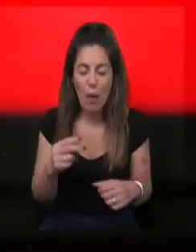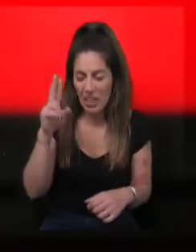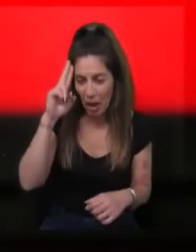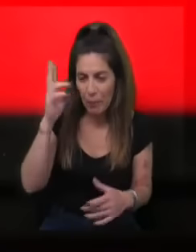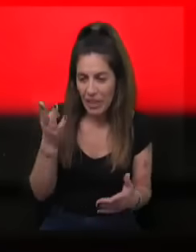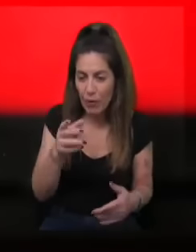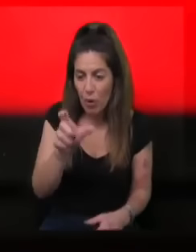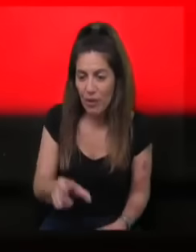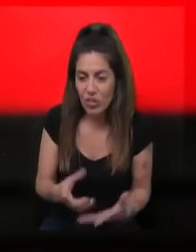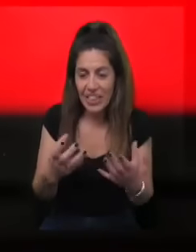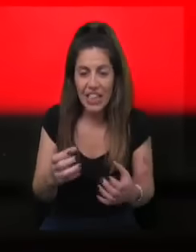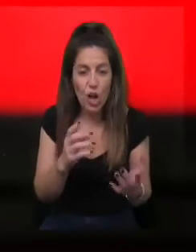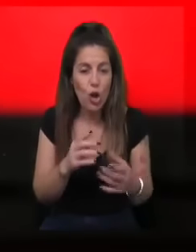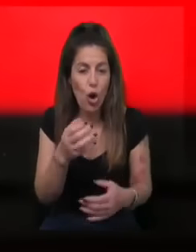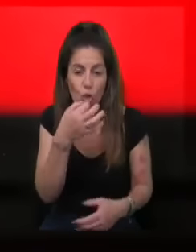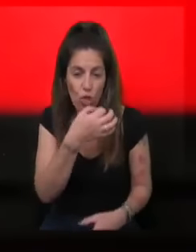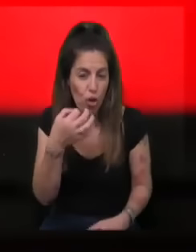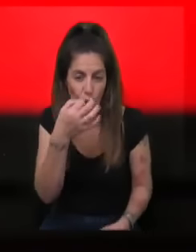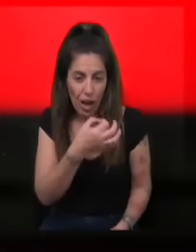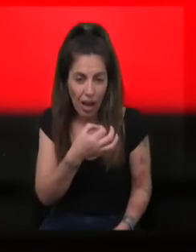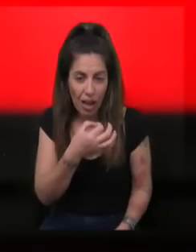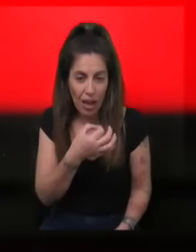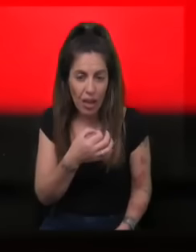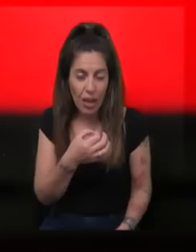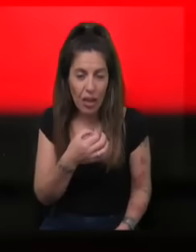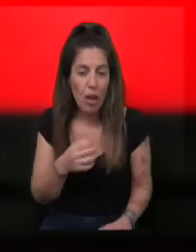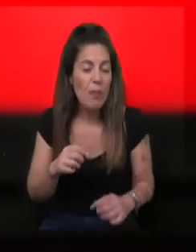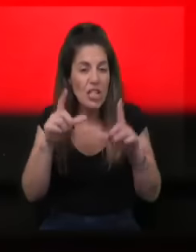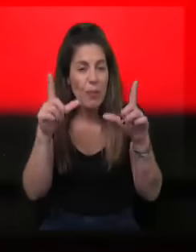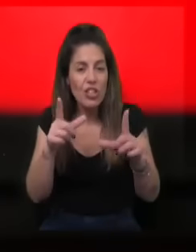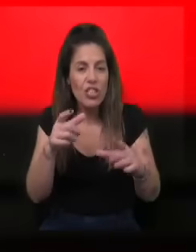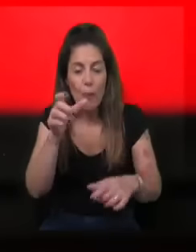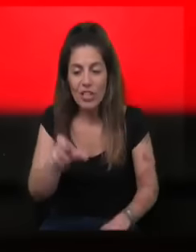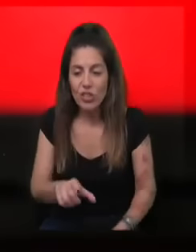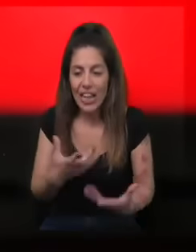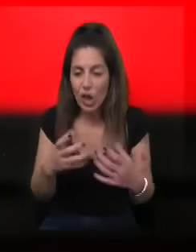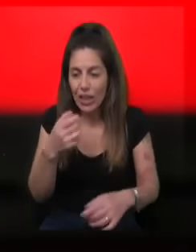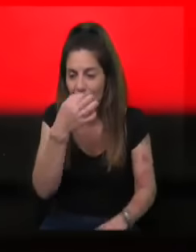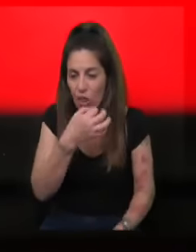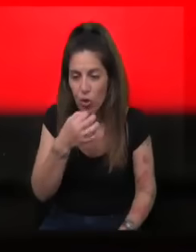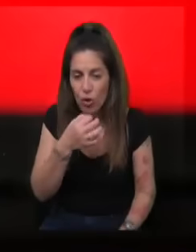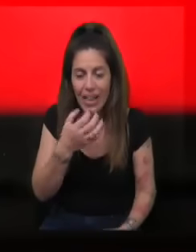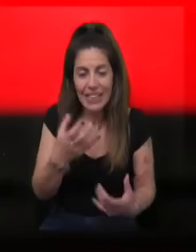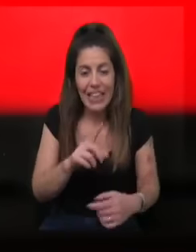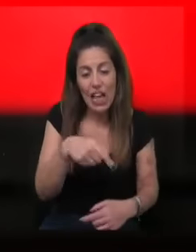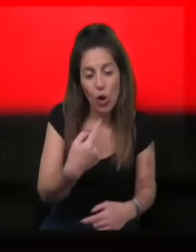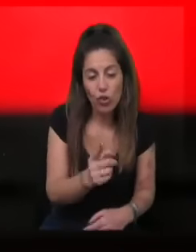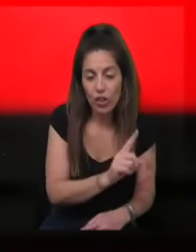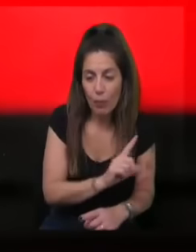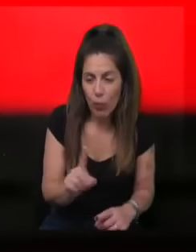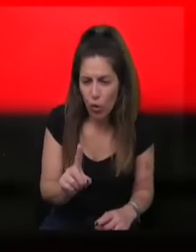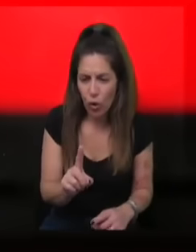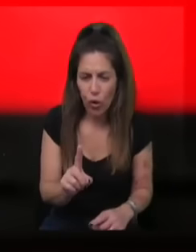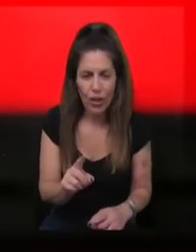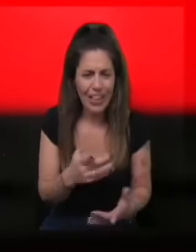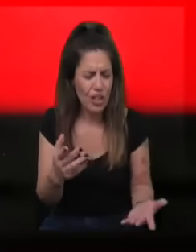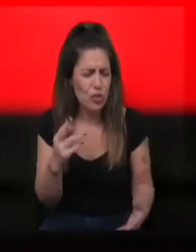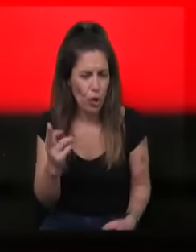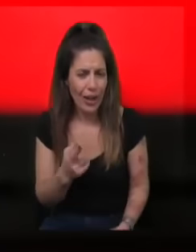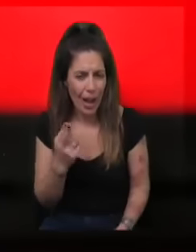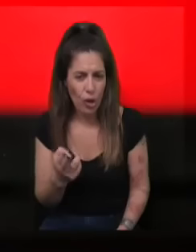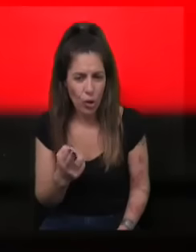una persona quiera no consumir drogas que me llama que esa persona que quiere No consumir drogas quiere que el otro tampoco consuma eso está un poco raro